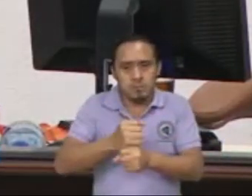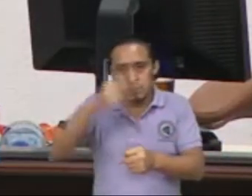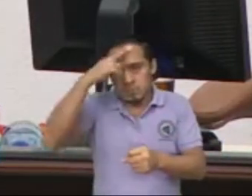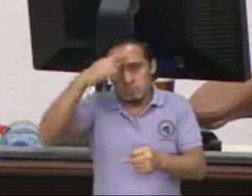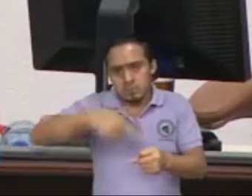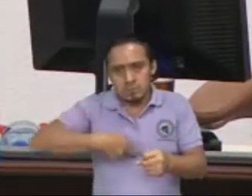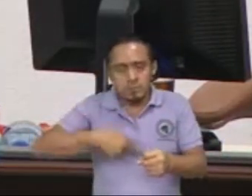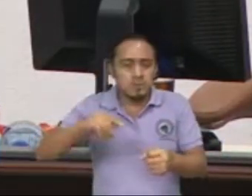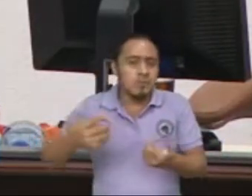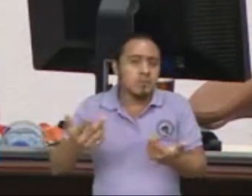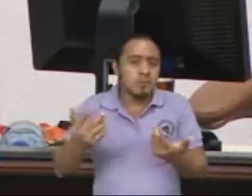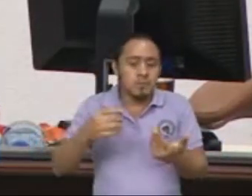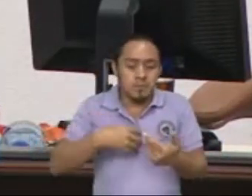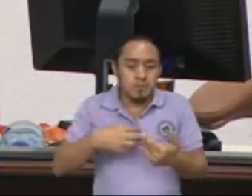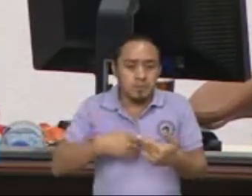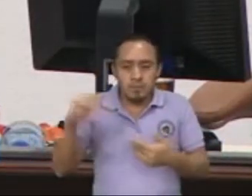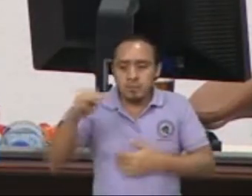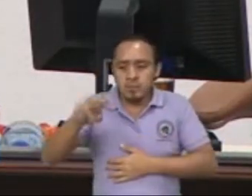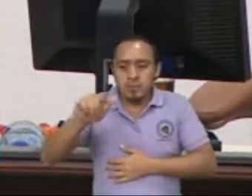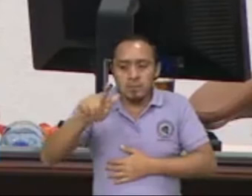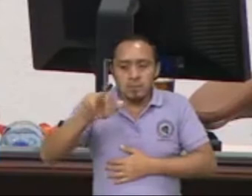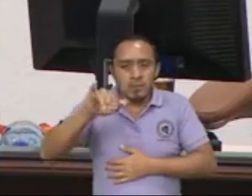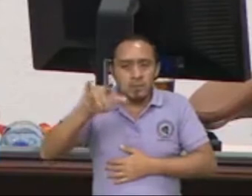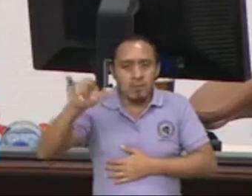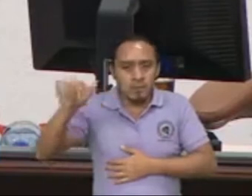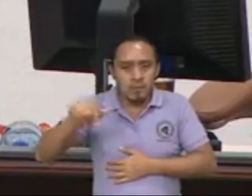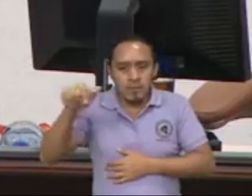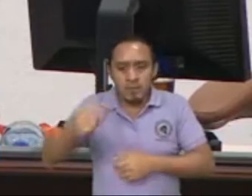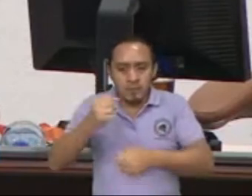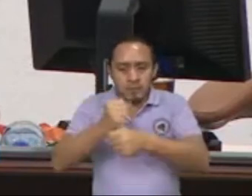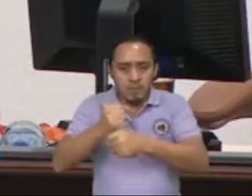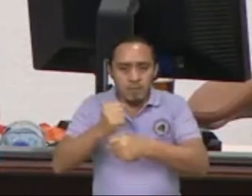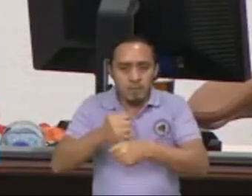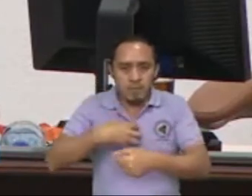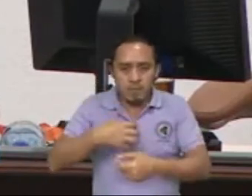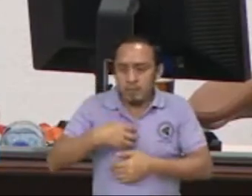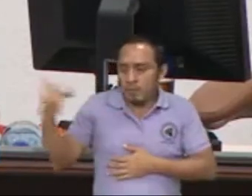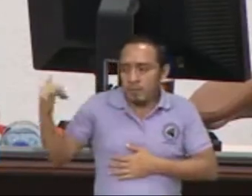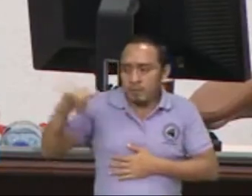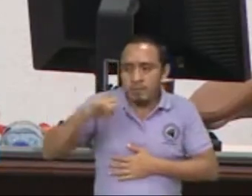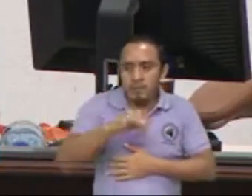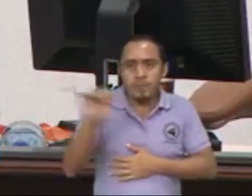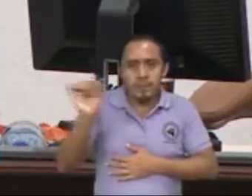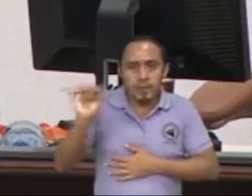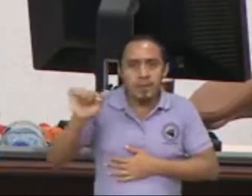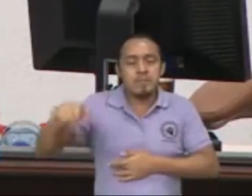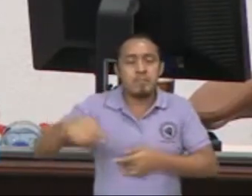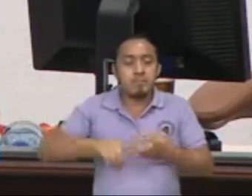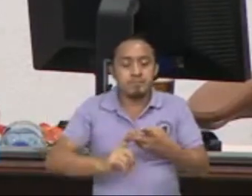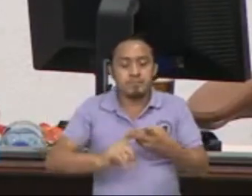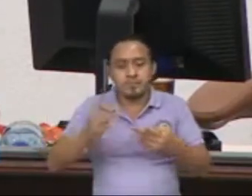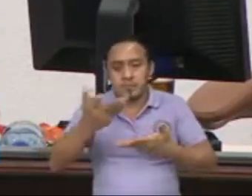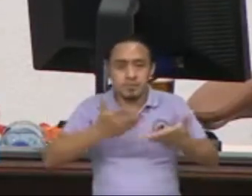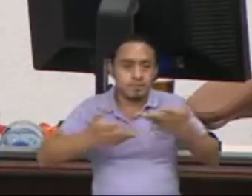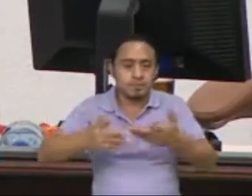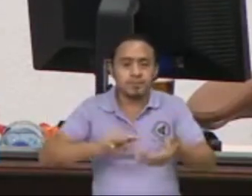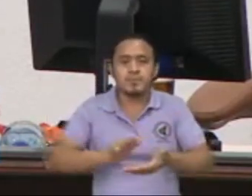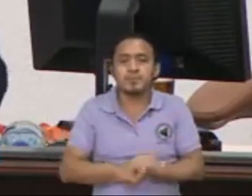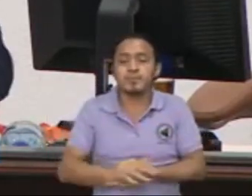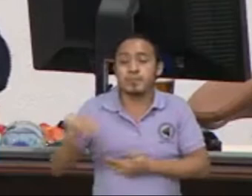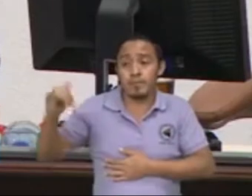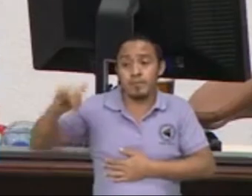del estado de matrícula al estado del explotador de aeronave, objetos del contrato de arrendamiento, fletamiento o intercambio de